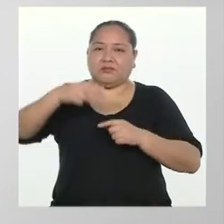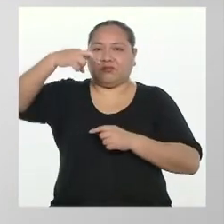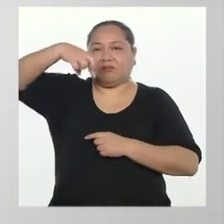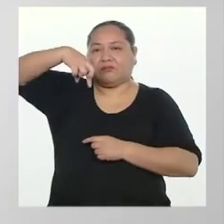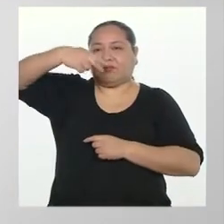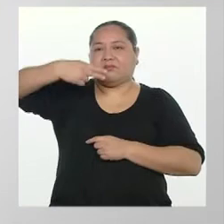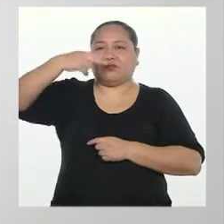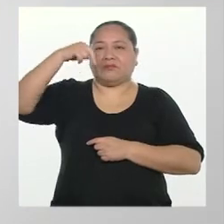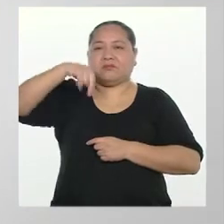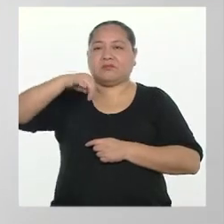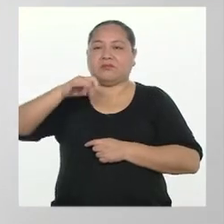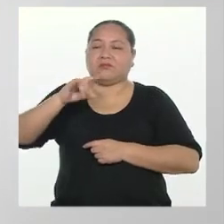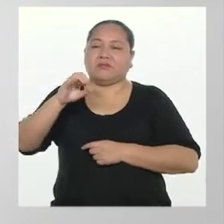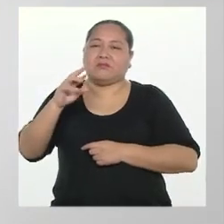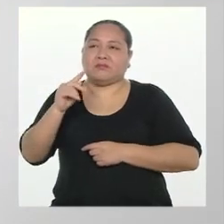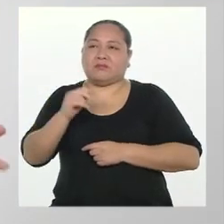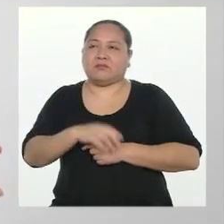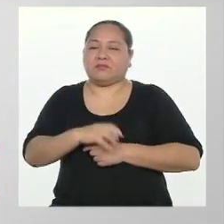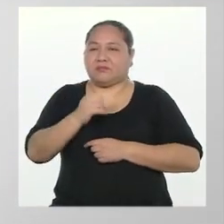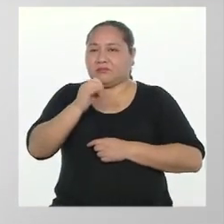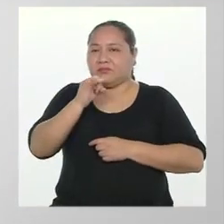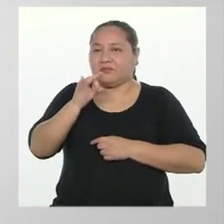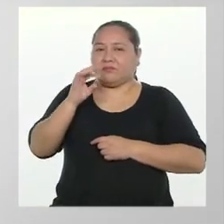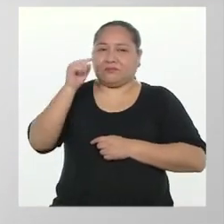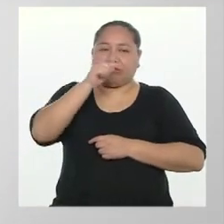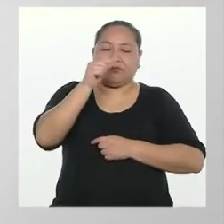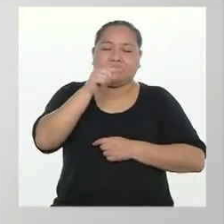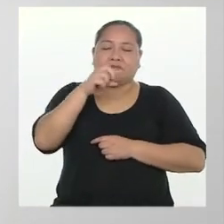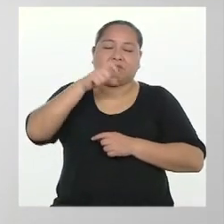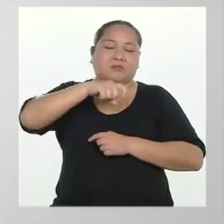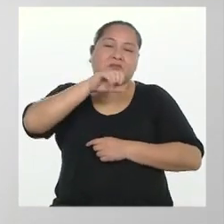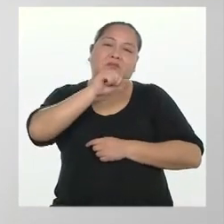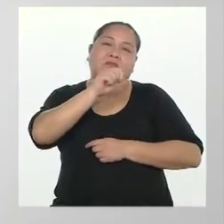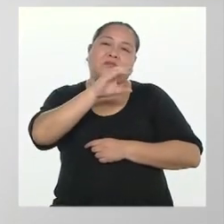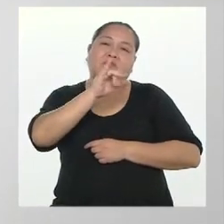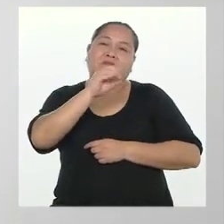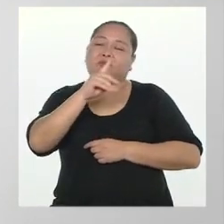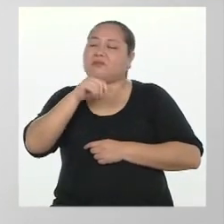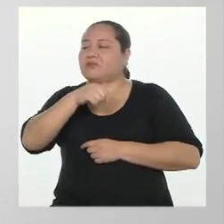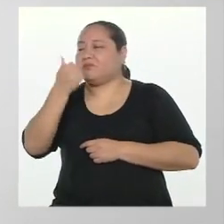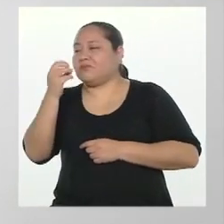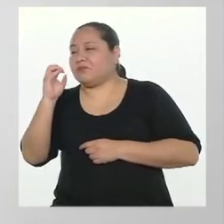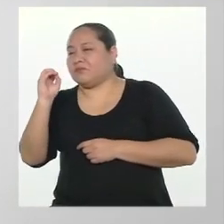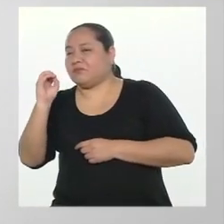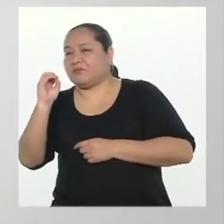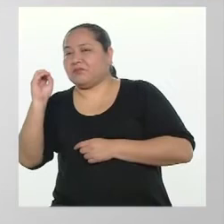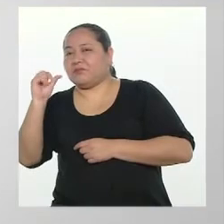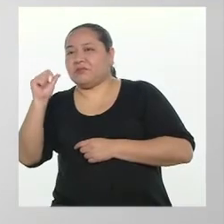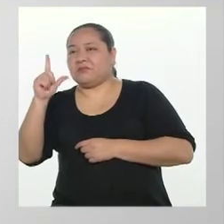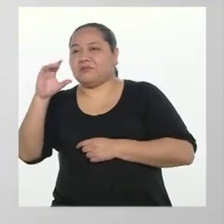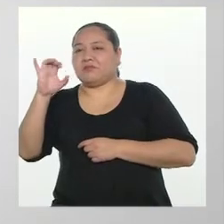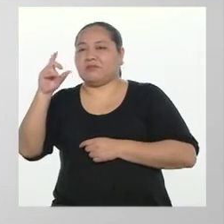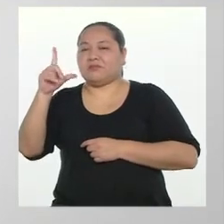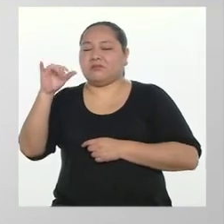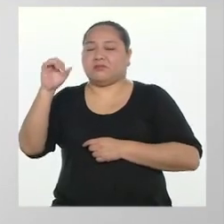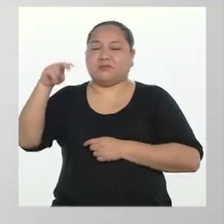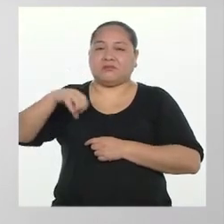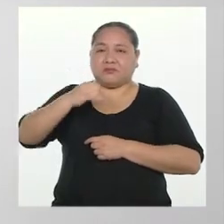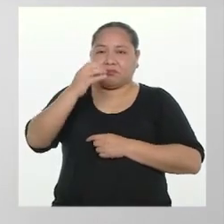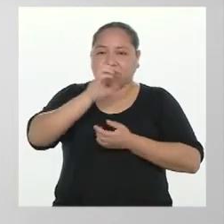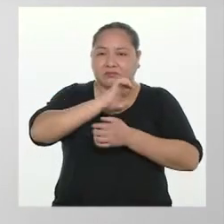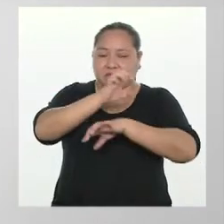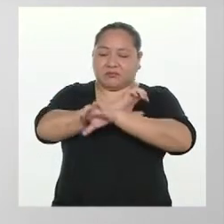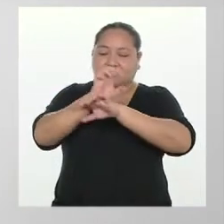neutro, aunque algunos requieren medios ácidos o alcalinos. En el caso del jabón, algunas de sus